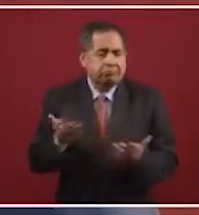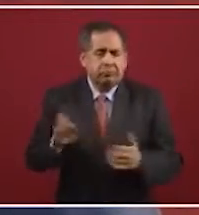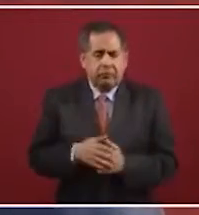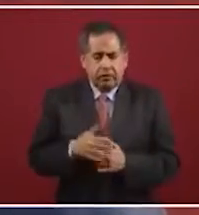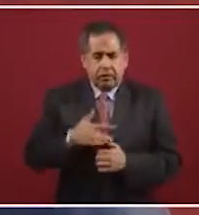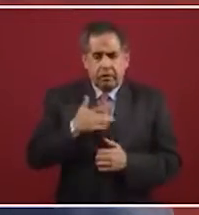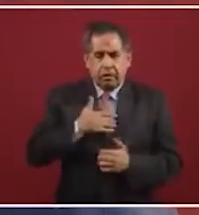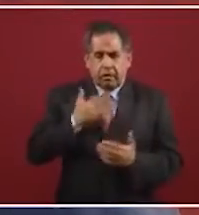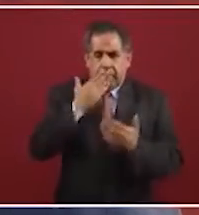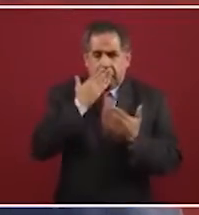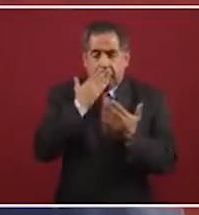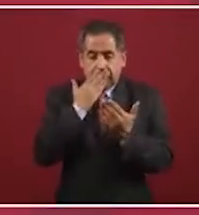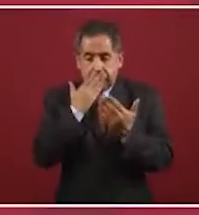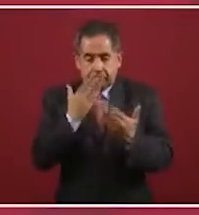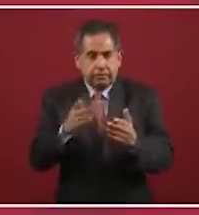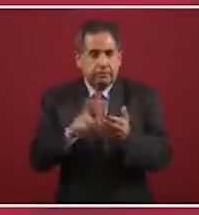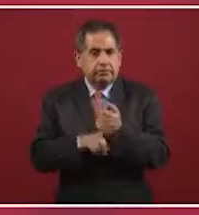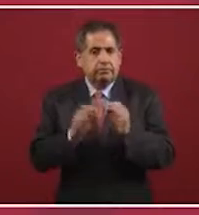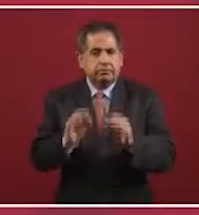muy bien